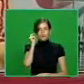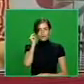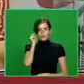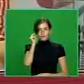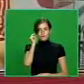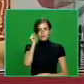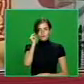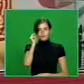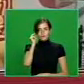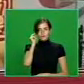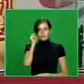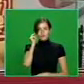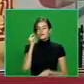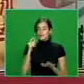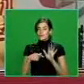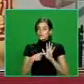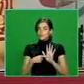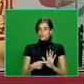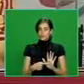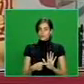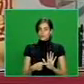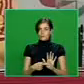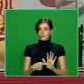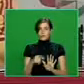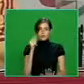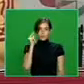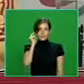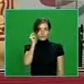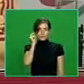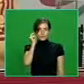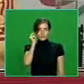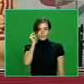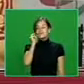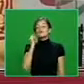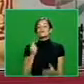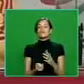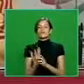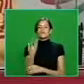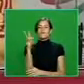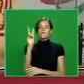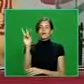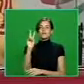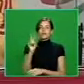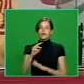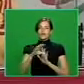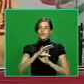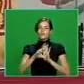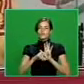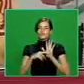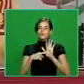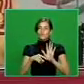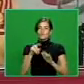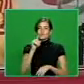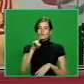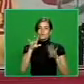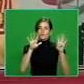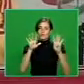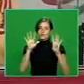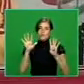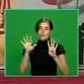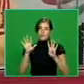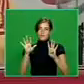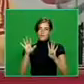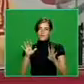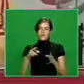de visibilización de la mujer nació en Venezuela con la Constitución de 1999